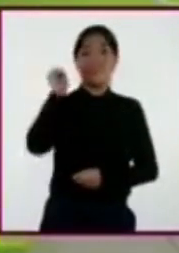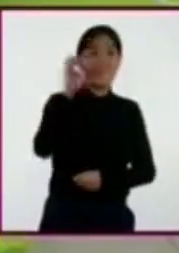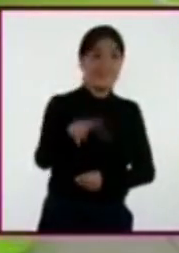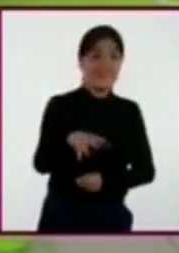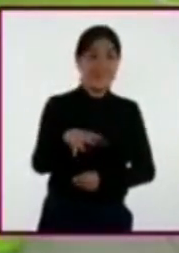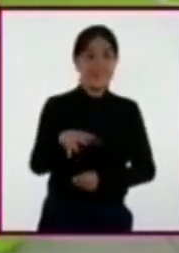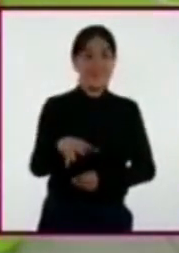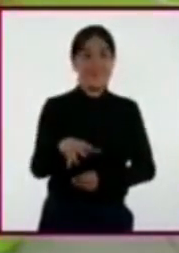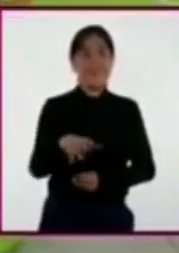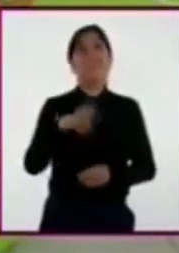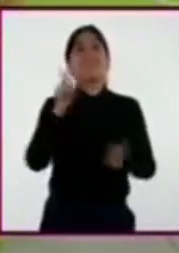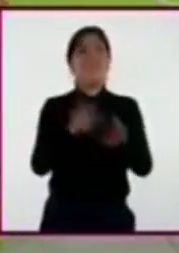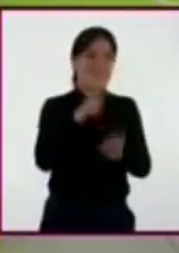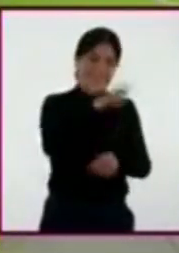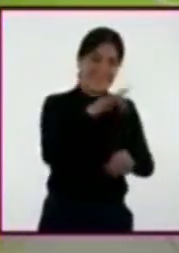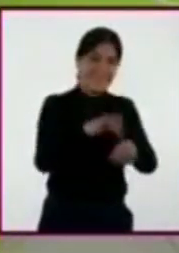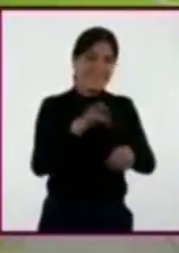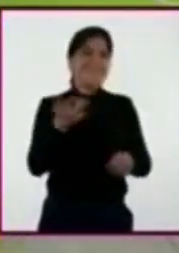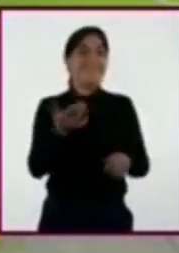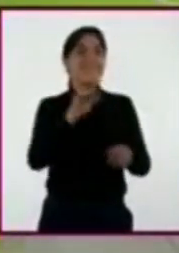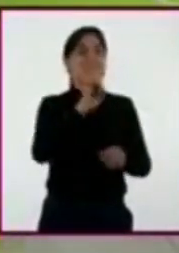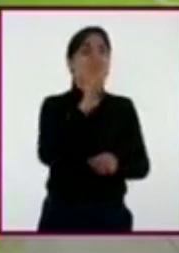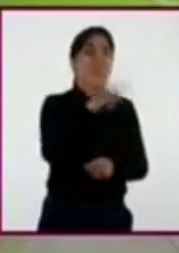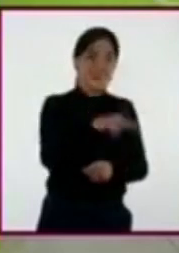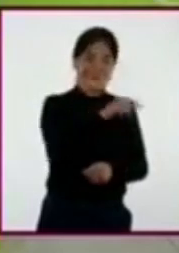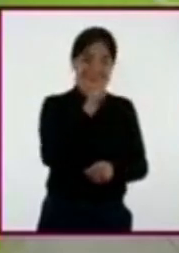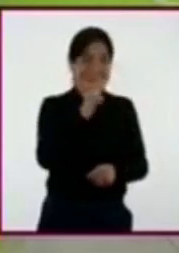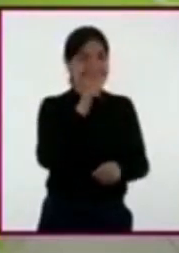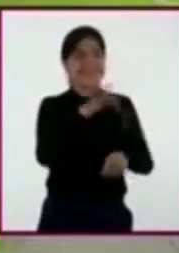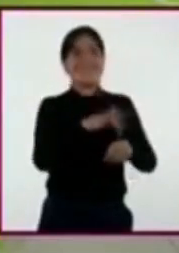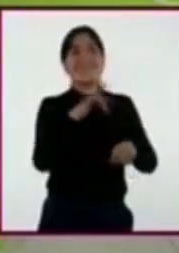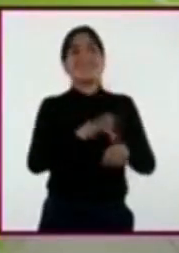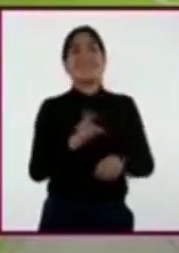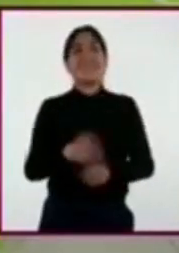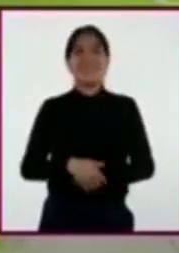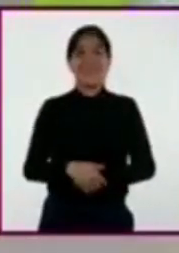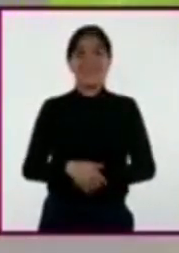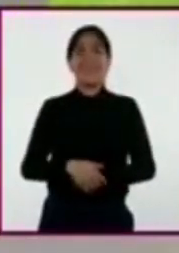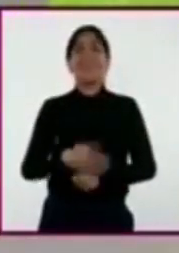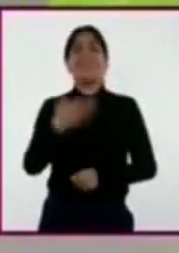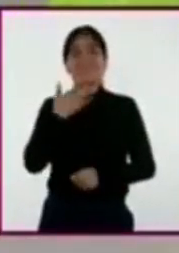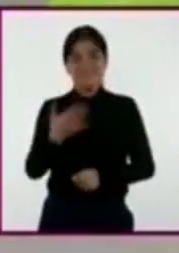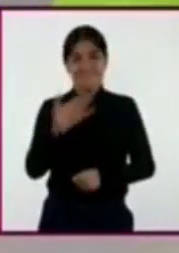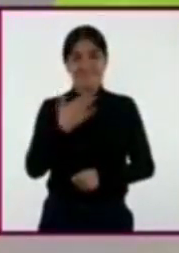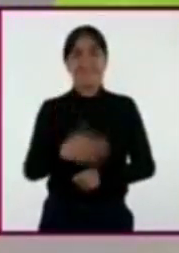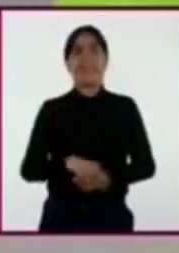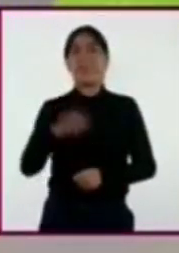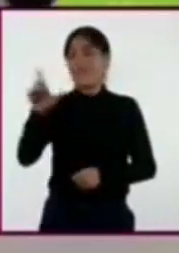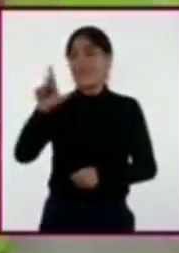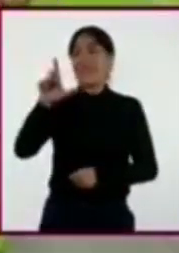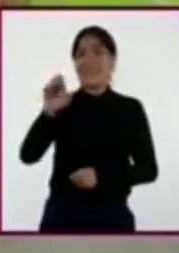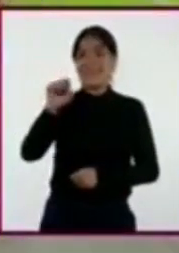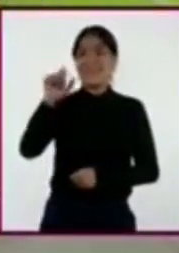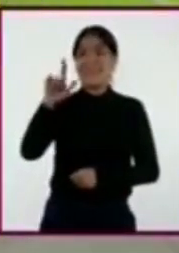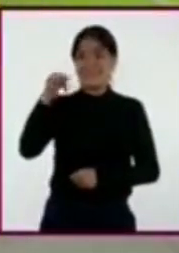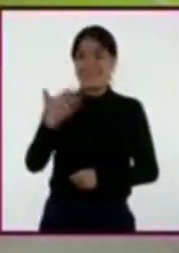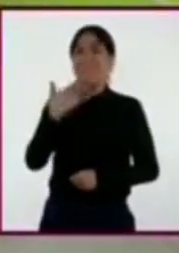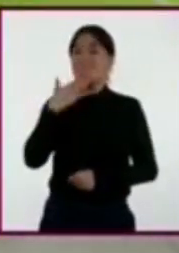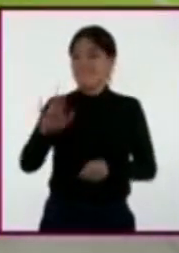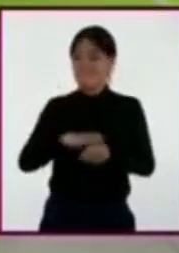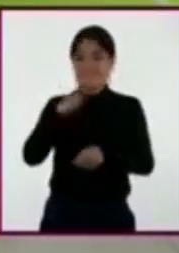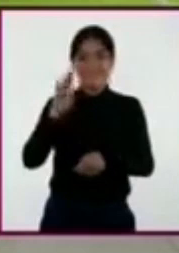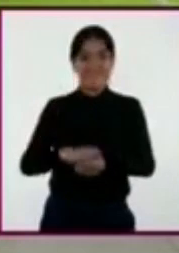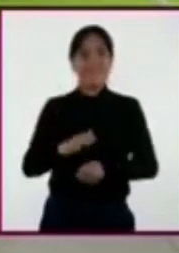lanzas. Te faltó tocar tus tenis, Juan Carlos. Muy bien. Muy bien, Leslie.